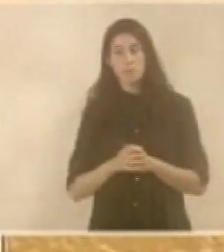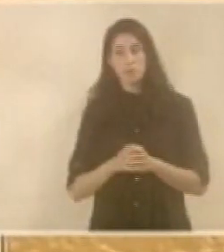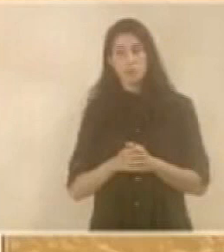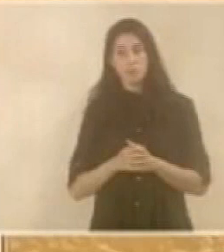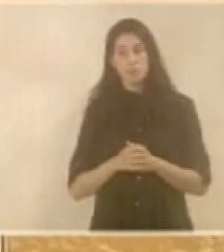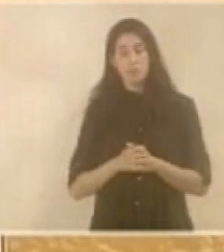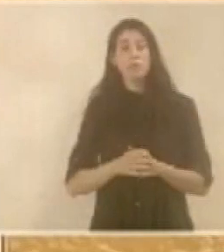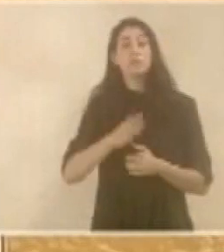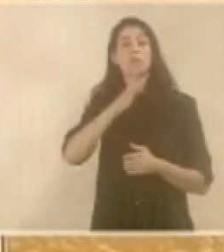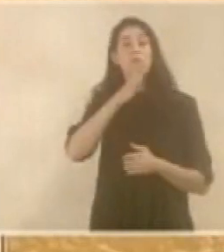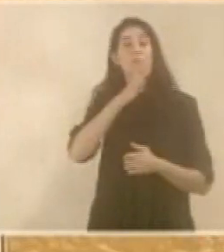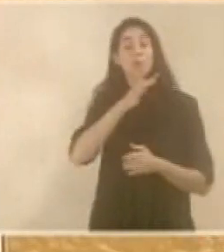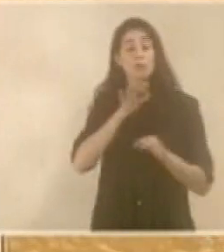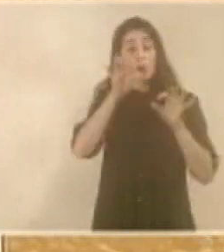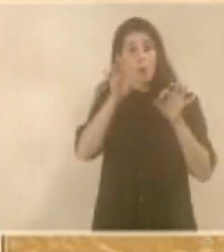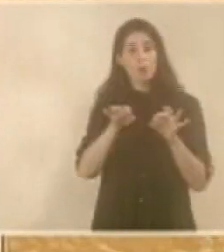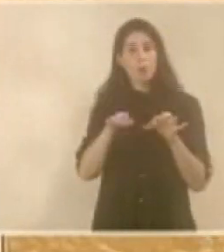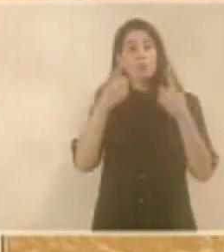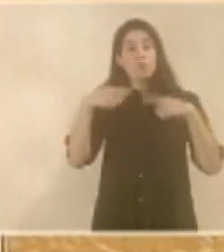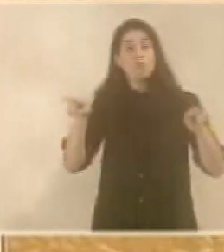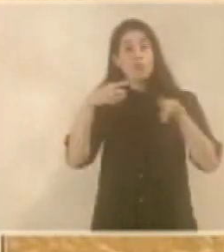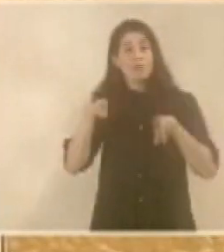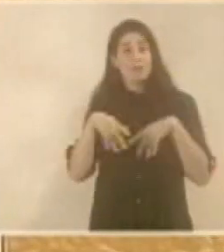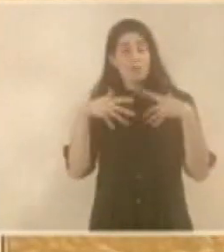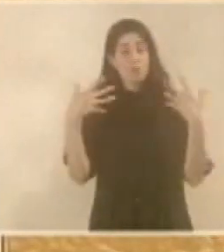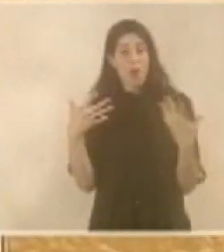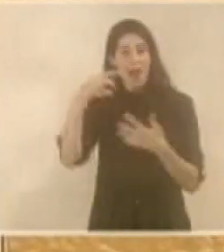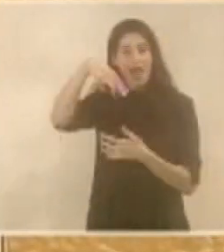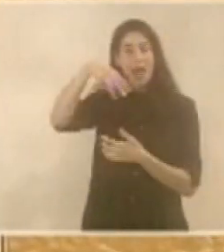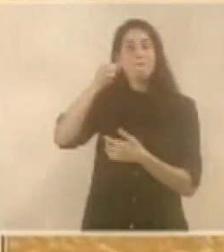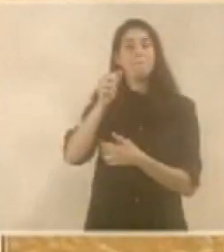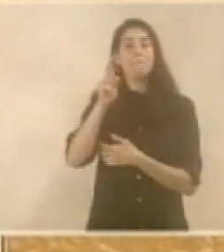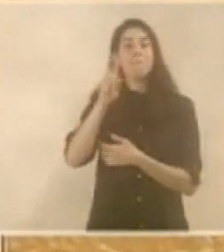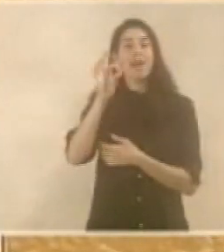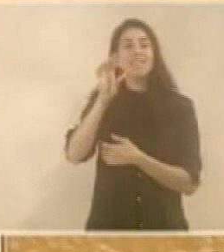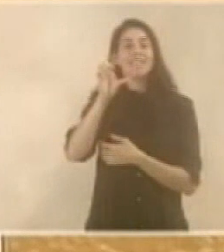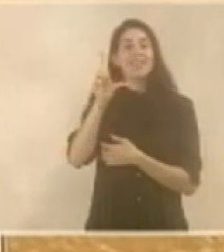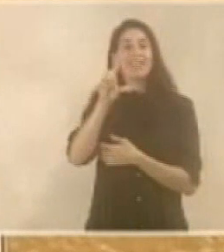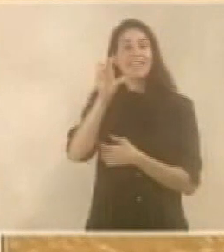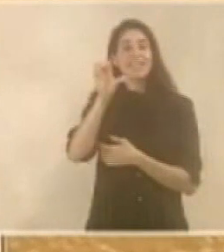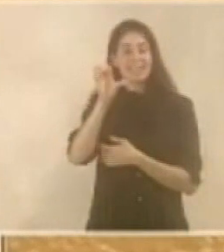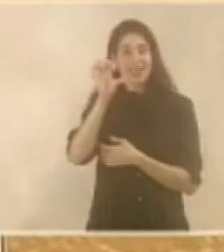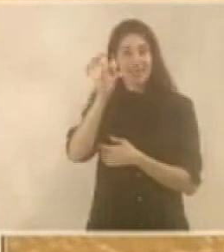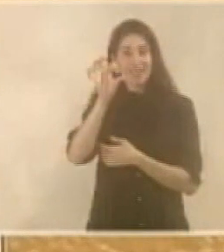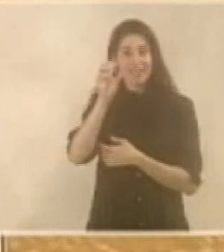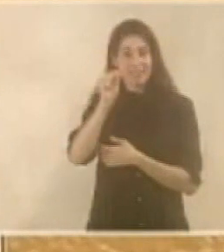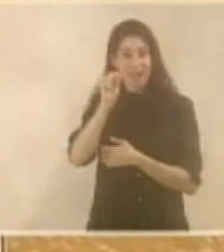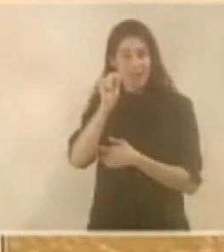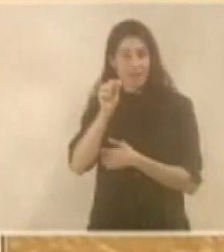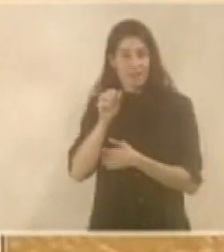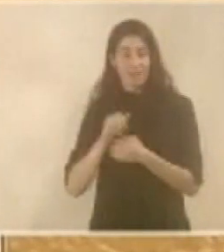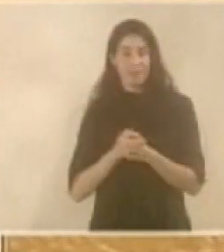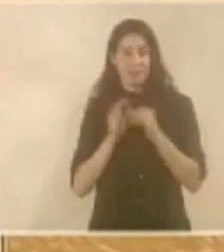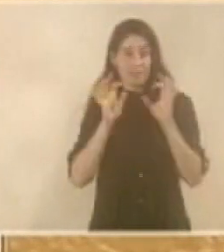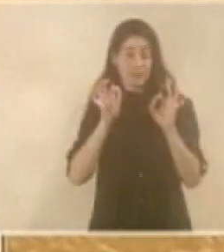Marsellesa. Si tenemos en cuenta que cuando se produjeron los hechos de los colorados aún estaban calientes los rescoldos de la guerra de la